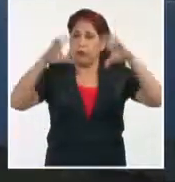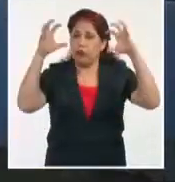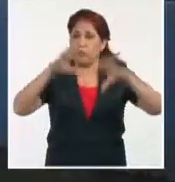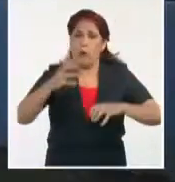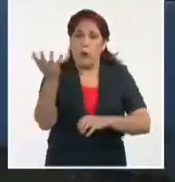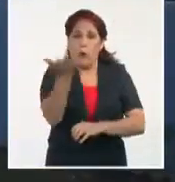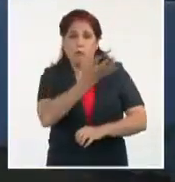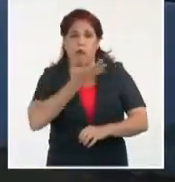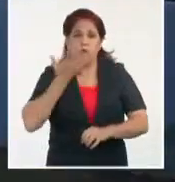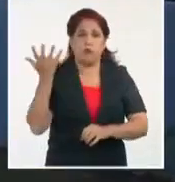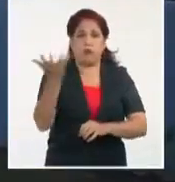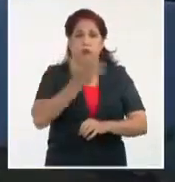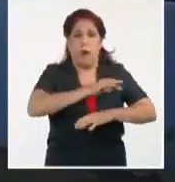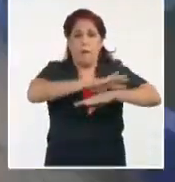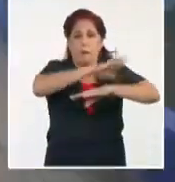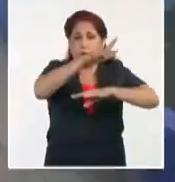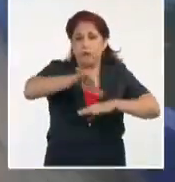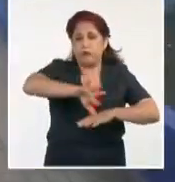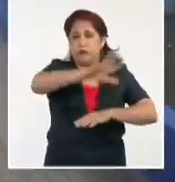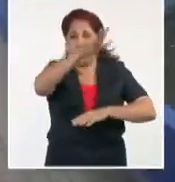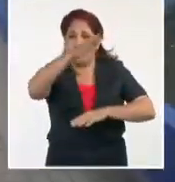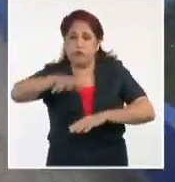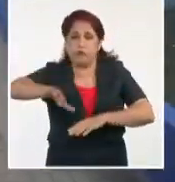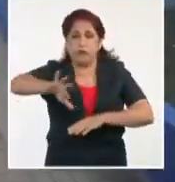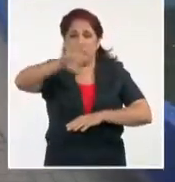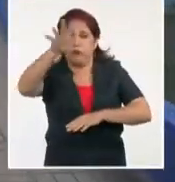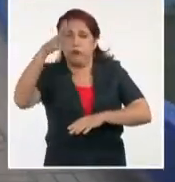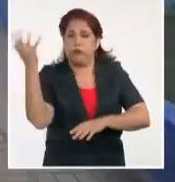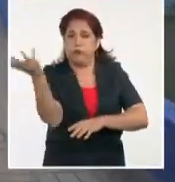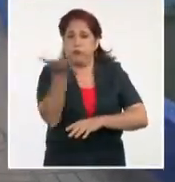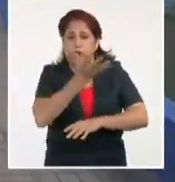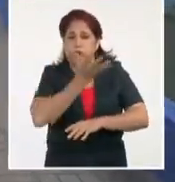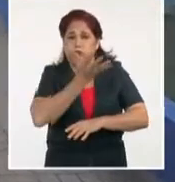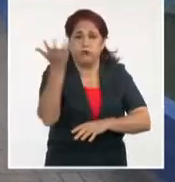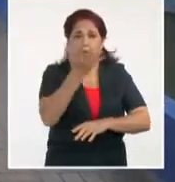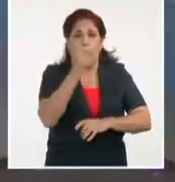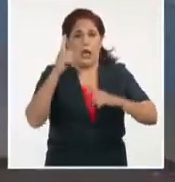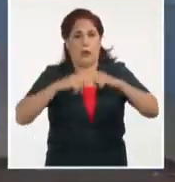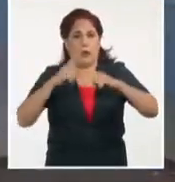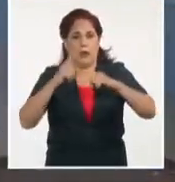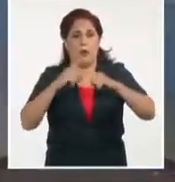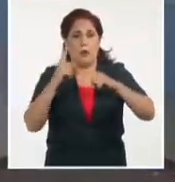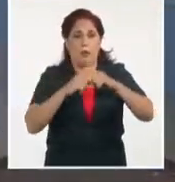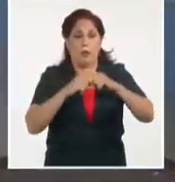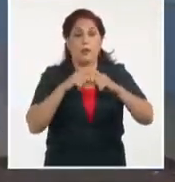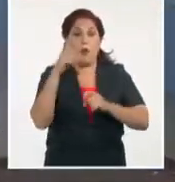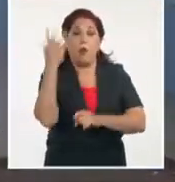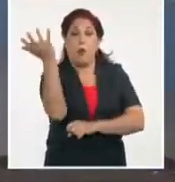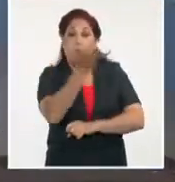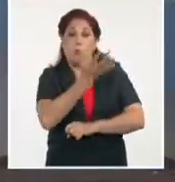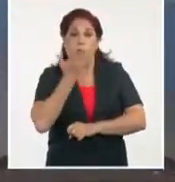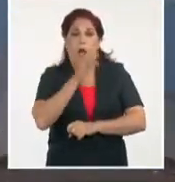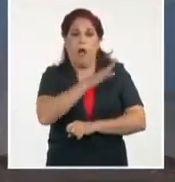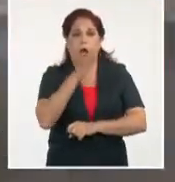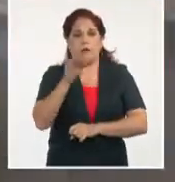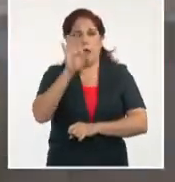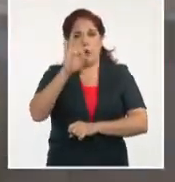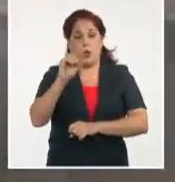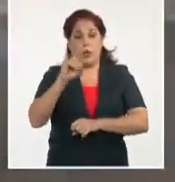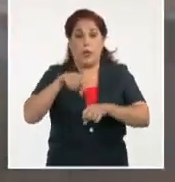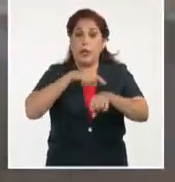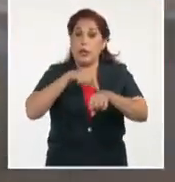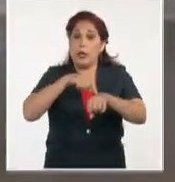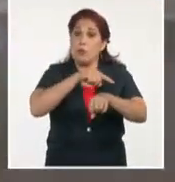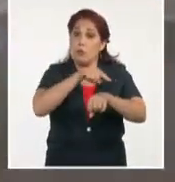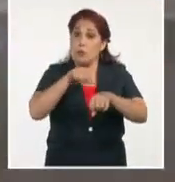constantes, marejadas y vientos máximos sostenidos de 40 kilómetros por hora, rachas superiores de hasta 80 kilómetros por hora,